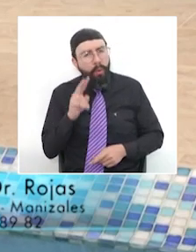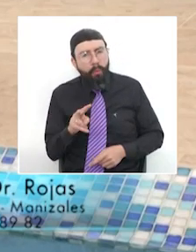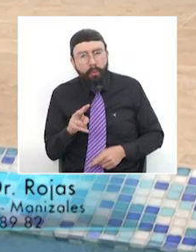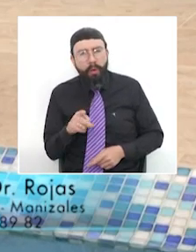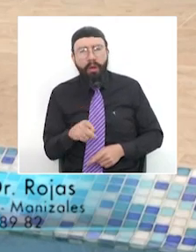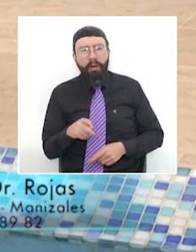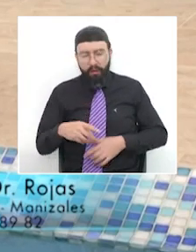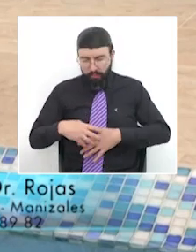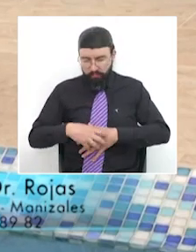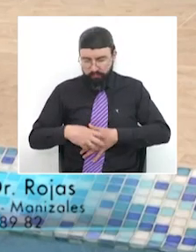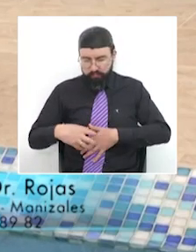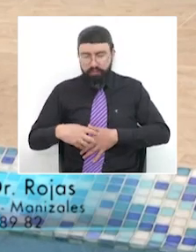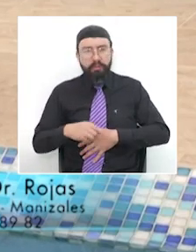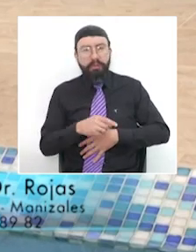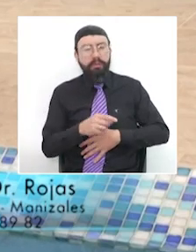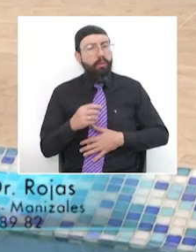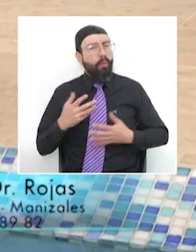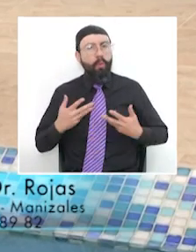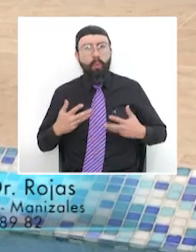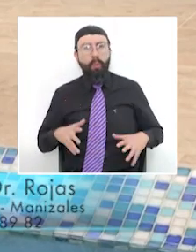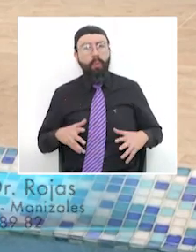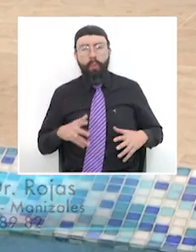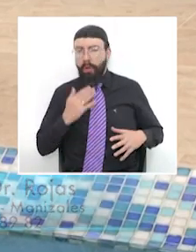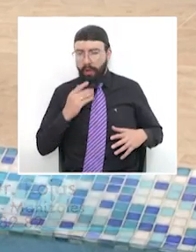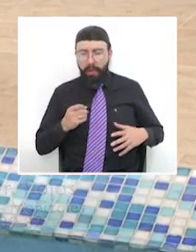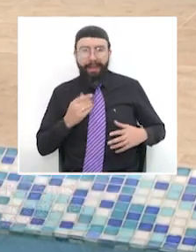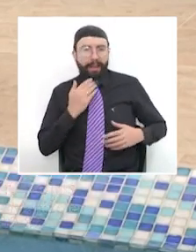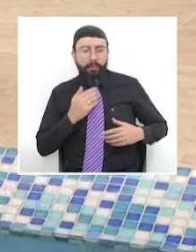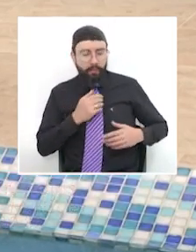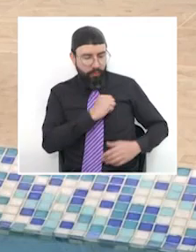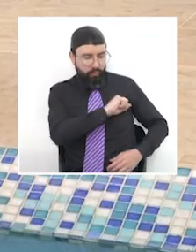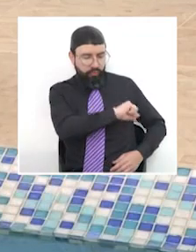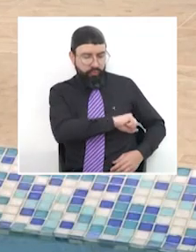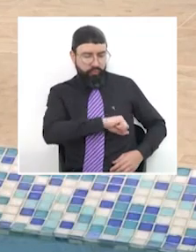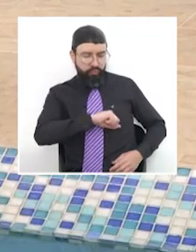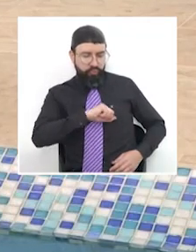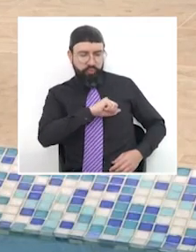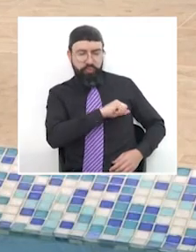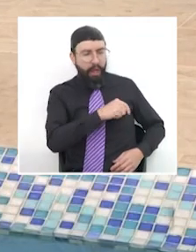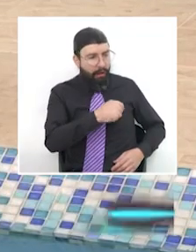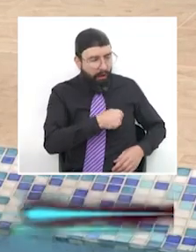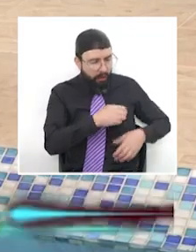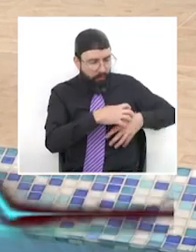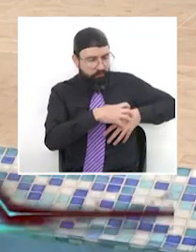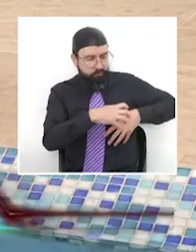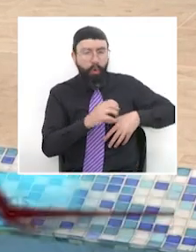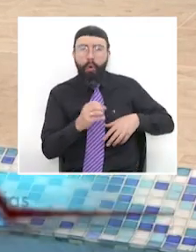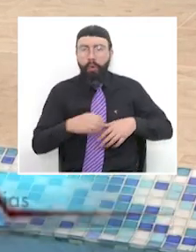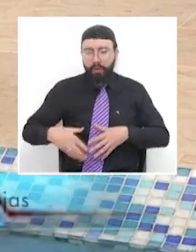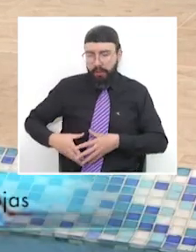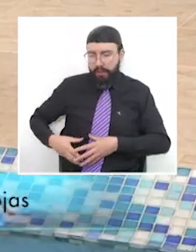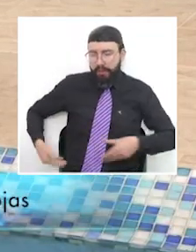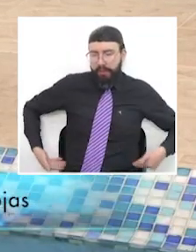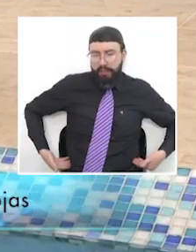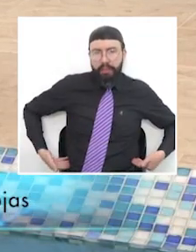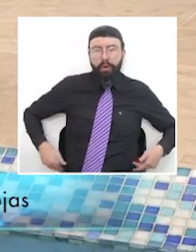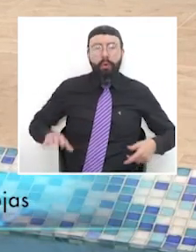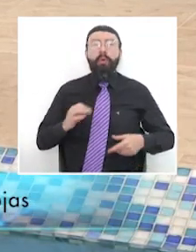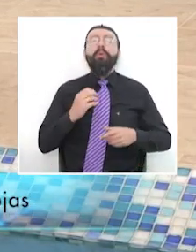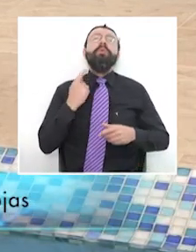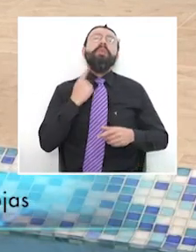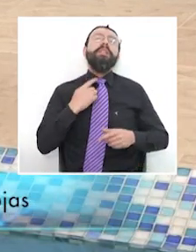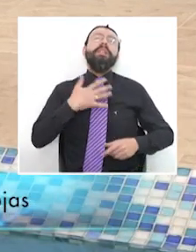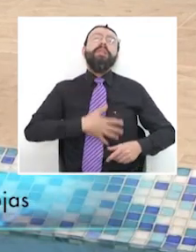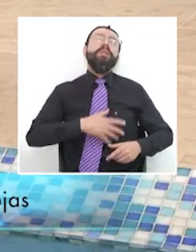una masa, por ejemplo, en cualquier órgano, sea en el seno, en el hígado, en el riñón o en la tiroides, inmediatamente lo que hacemos es